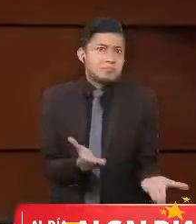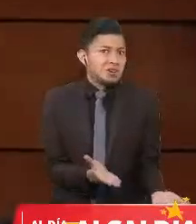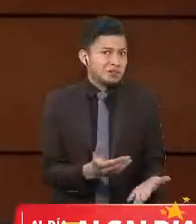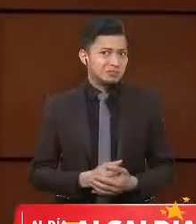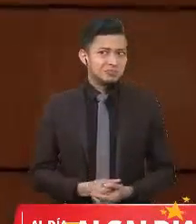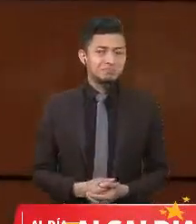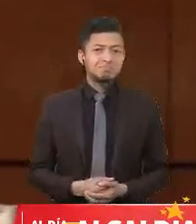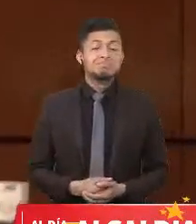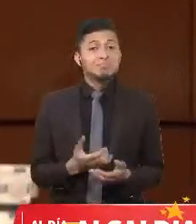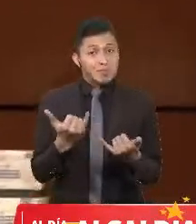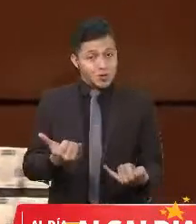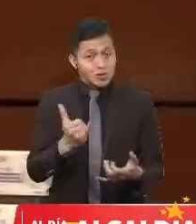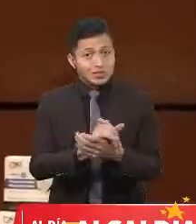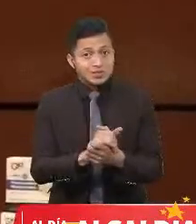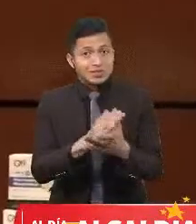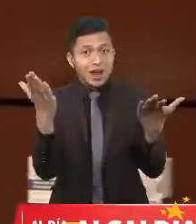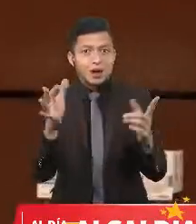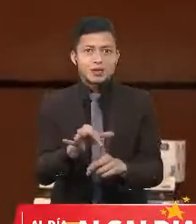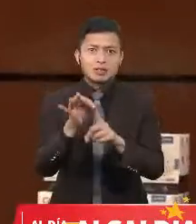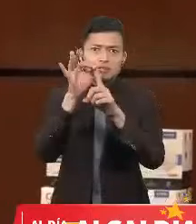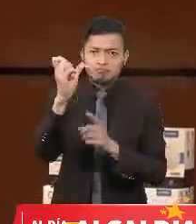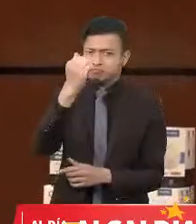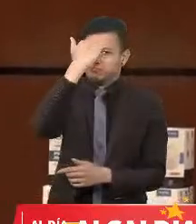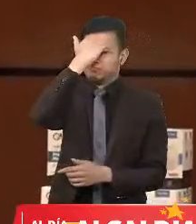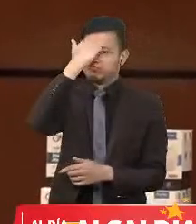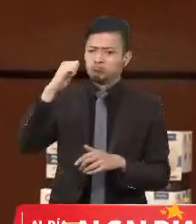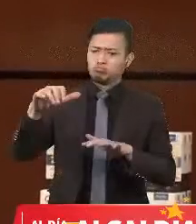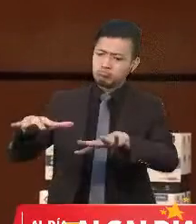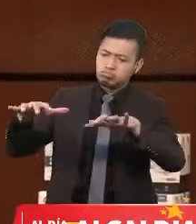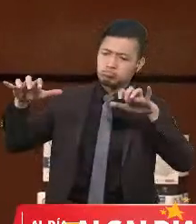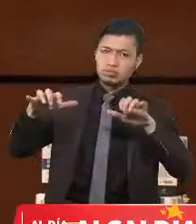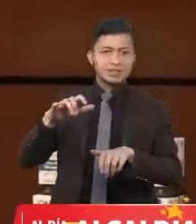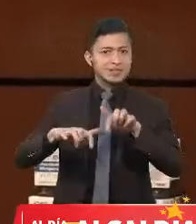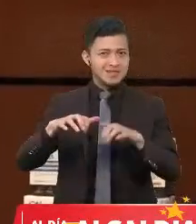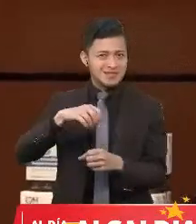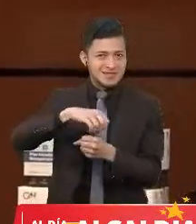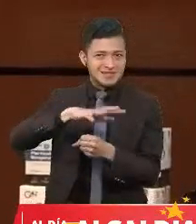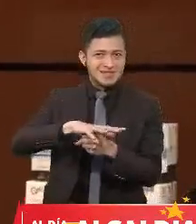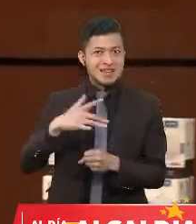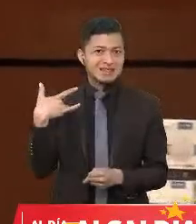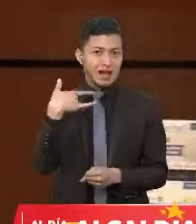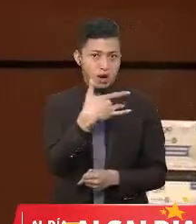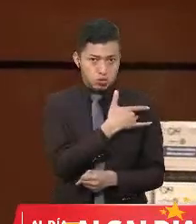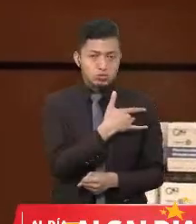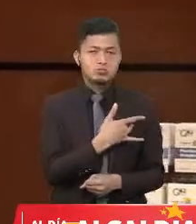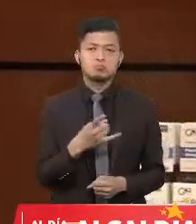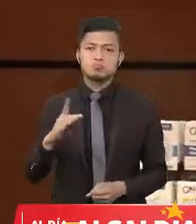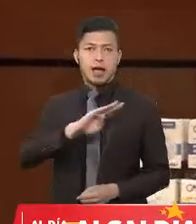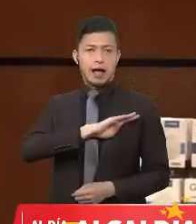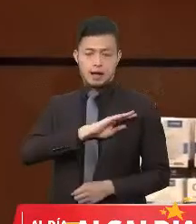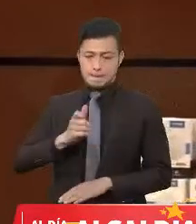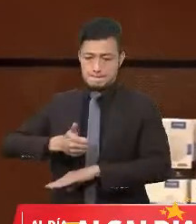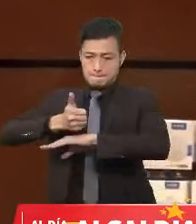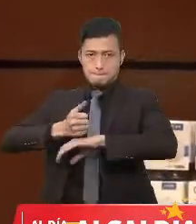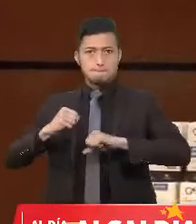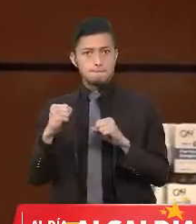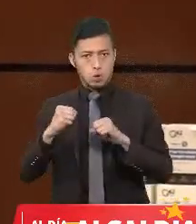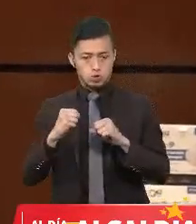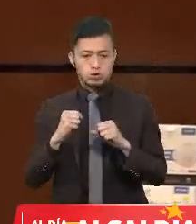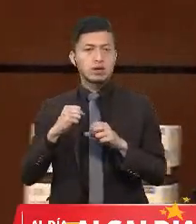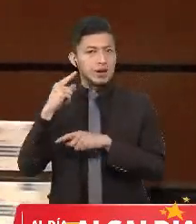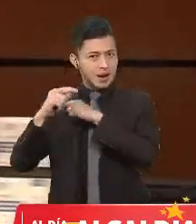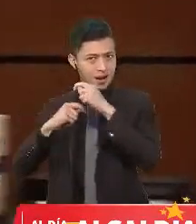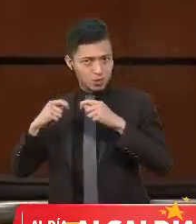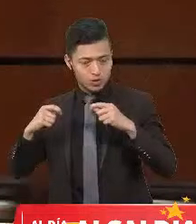nos acompañan el día de hoy en la mesa principal del auditorio de la Secretaría Distrital de Salud, la alcaldesa mayor de Bogotá, Claudia